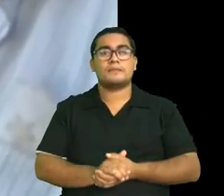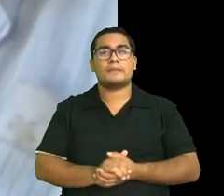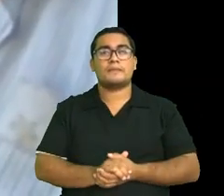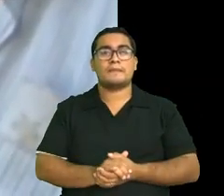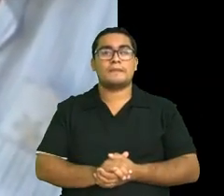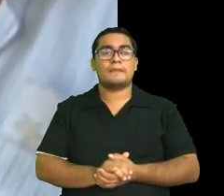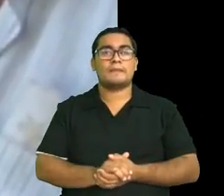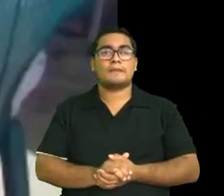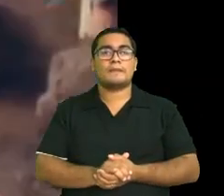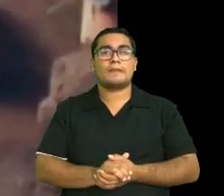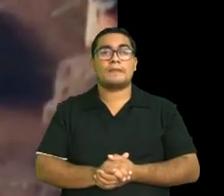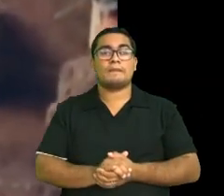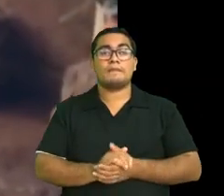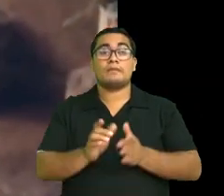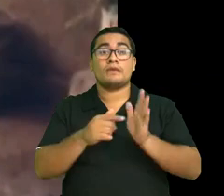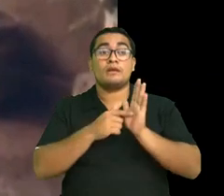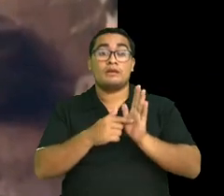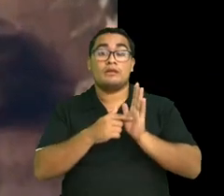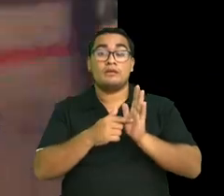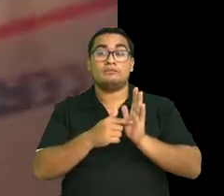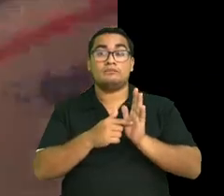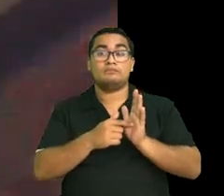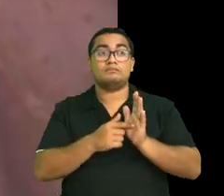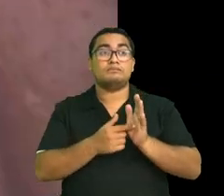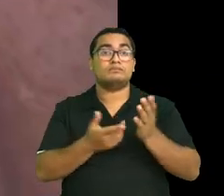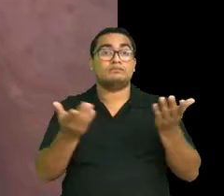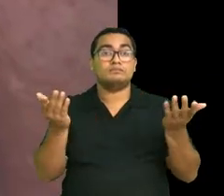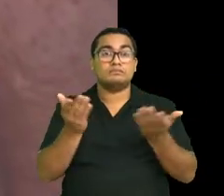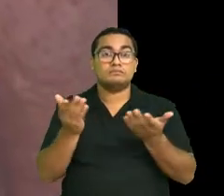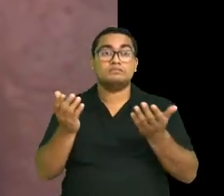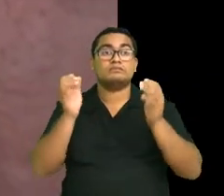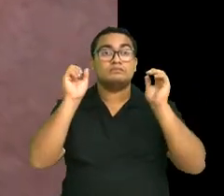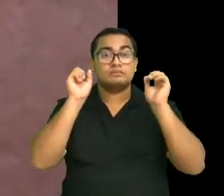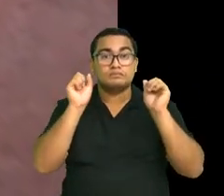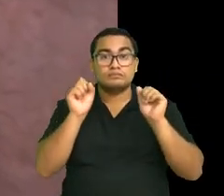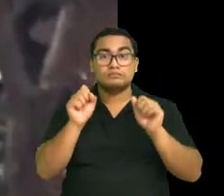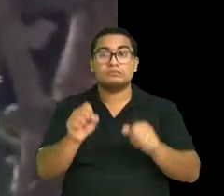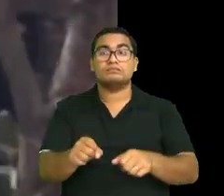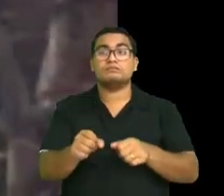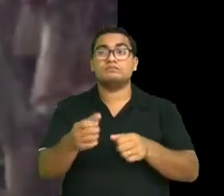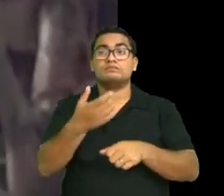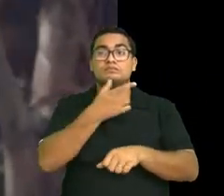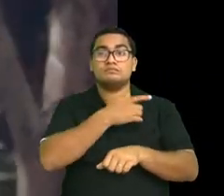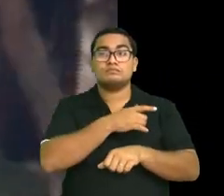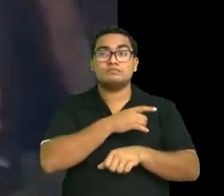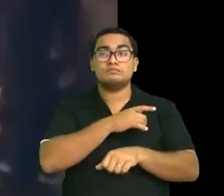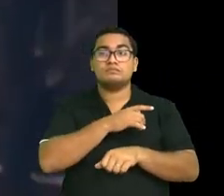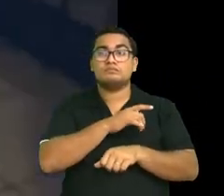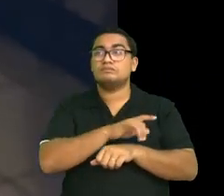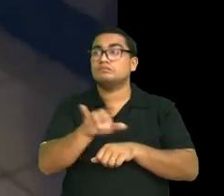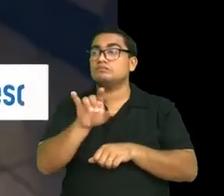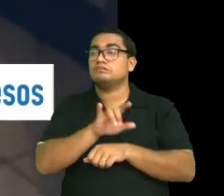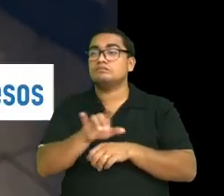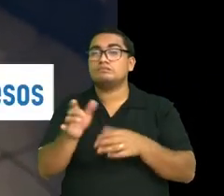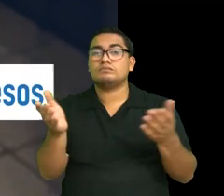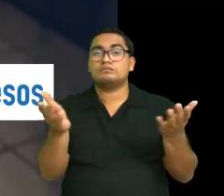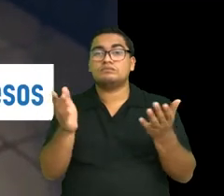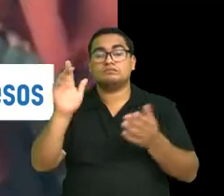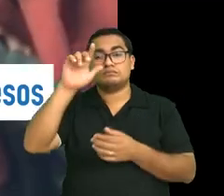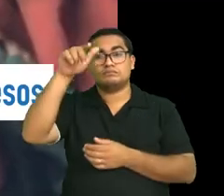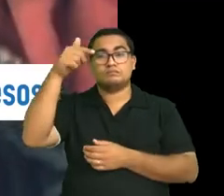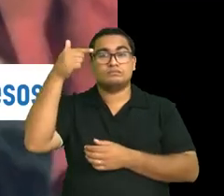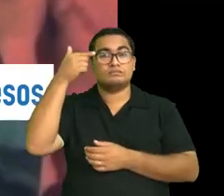haber, digamos, encontrado y que fue, digamos, tan a propósito, ¿verdad?, que nuestro